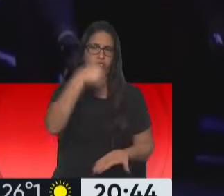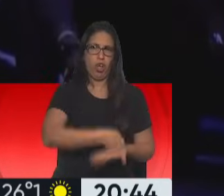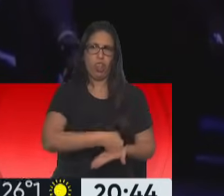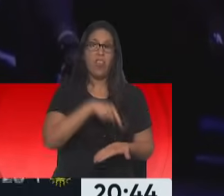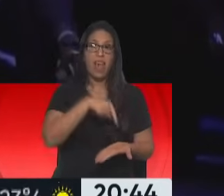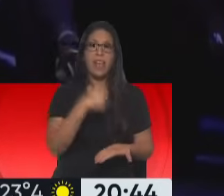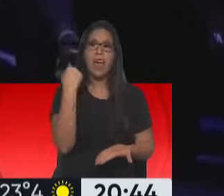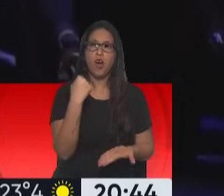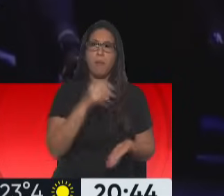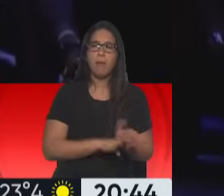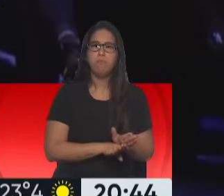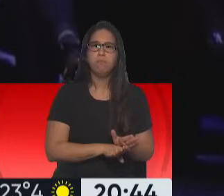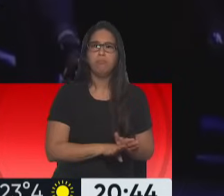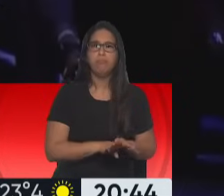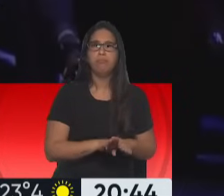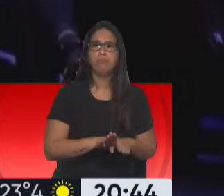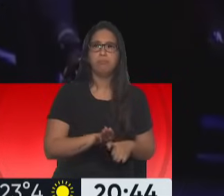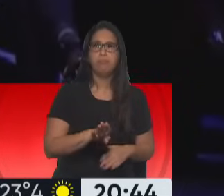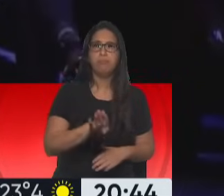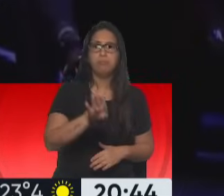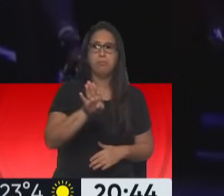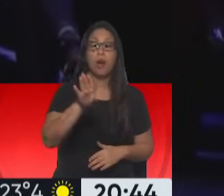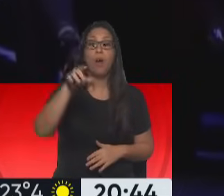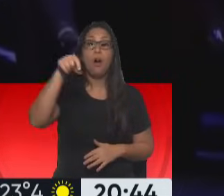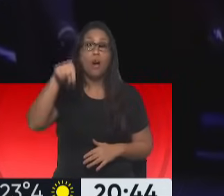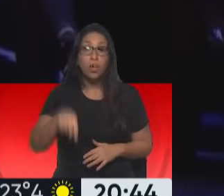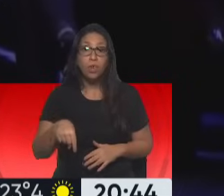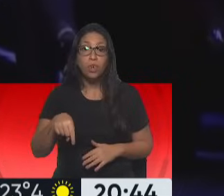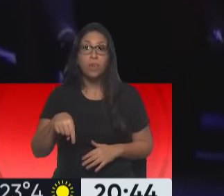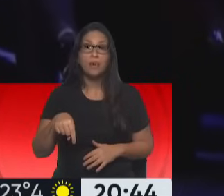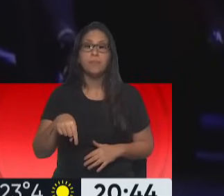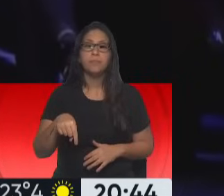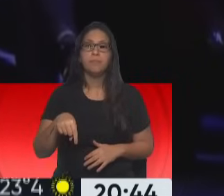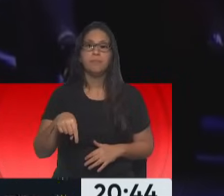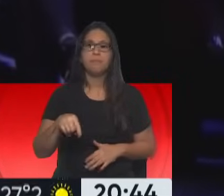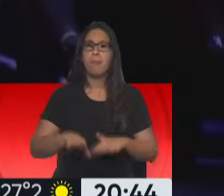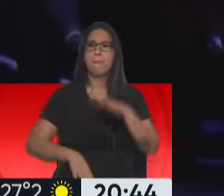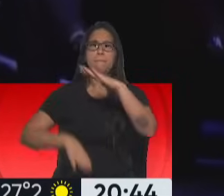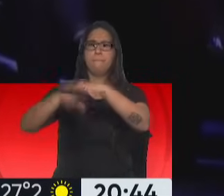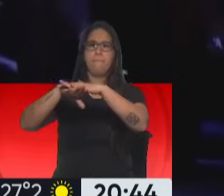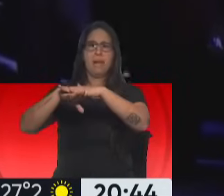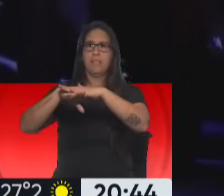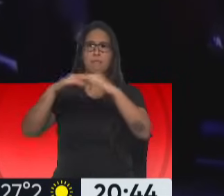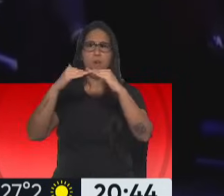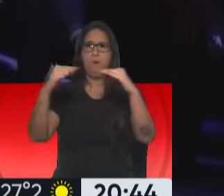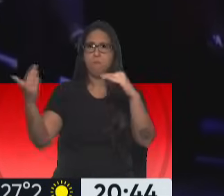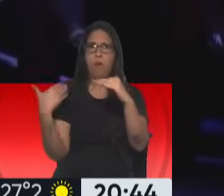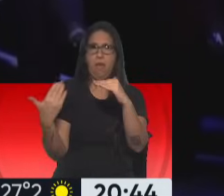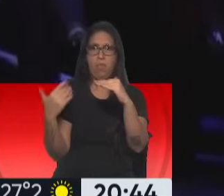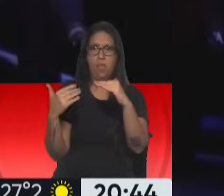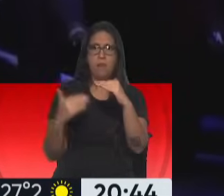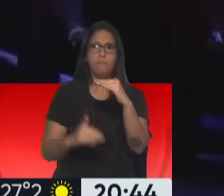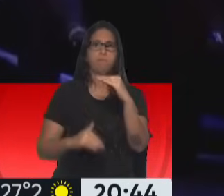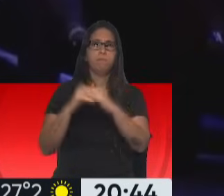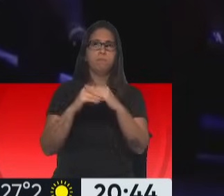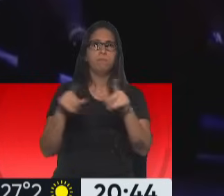economía se empezó a recuperar. Hoy está en el máximo nivel de la serie, o sea, en el nivel